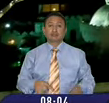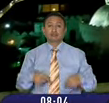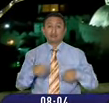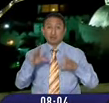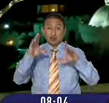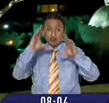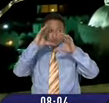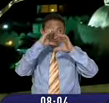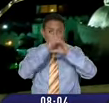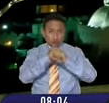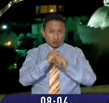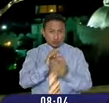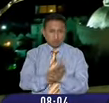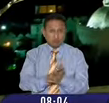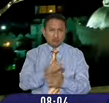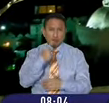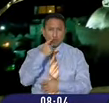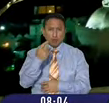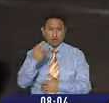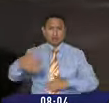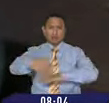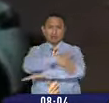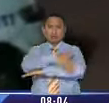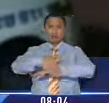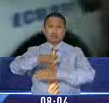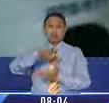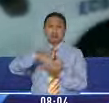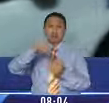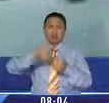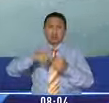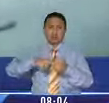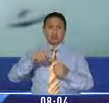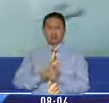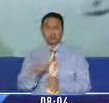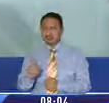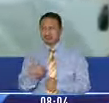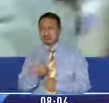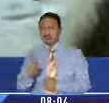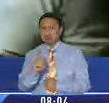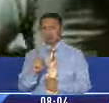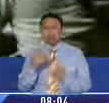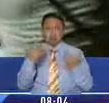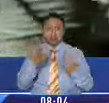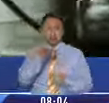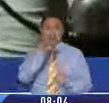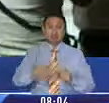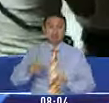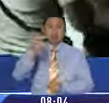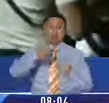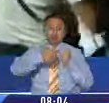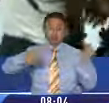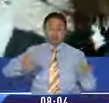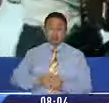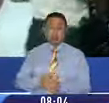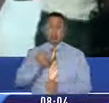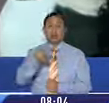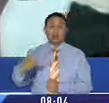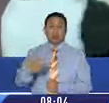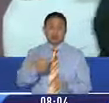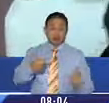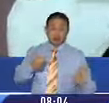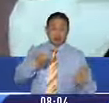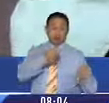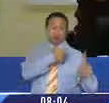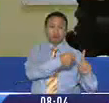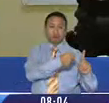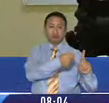y tranquilidad de la noche, el hombre merodeaba las calles del centro de Quito en busca de una eventual víctima. Con cuchillo en mano se acercaba a cualquier transeúnte